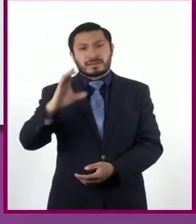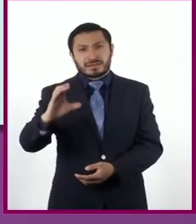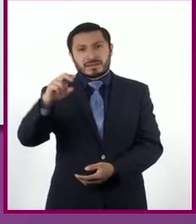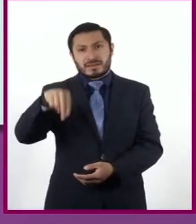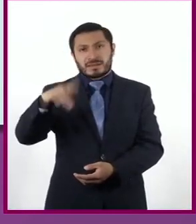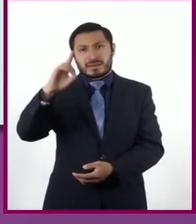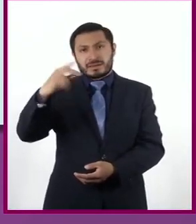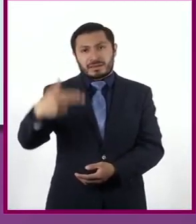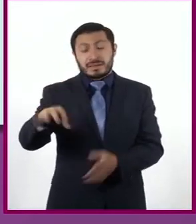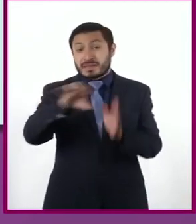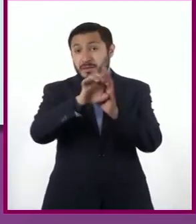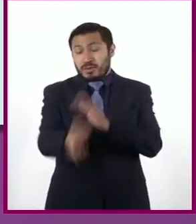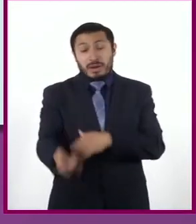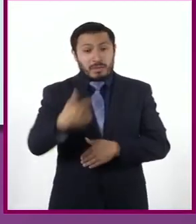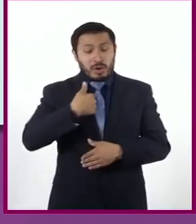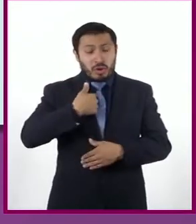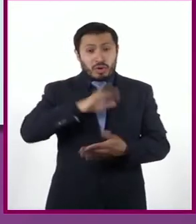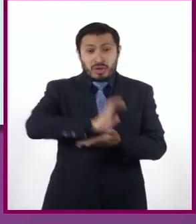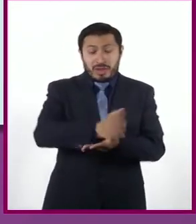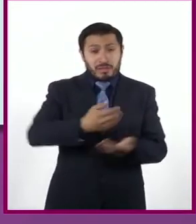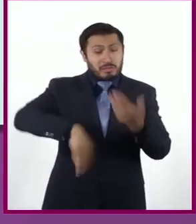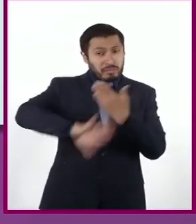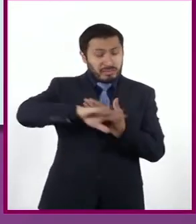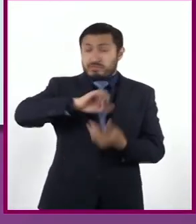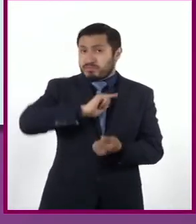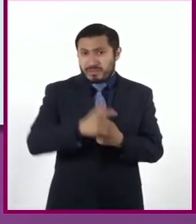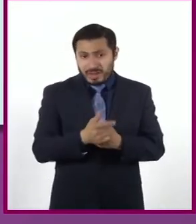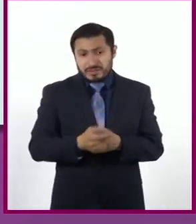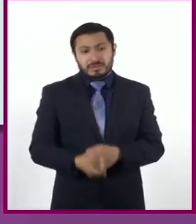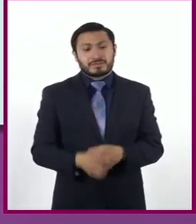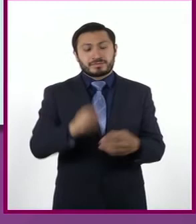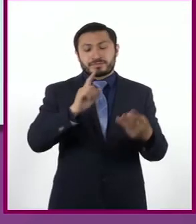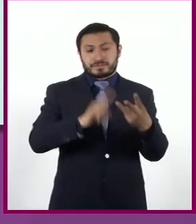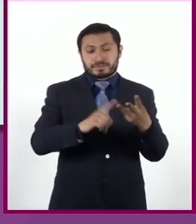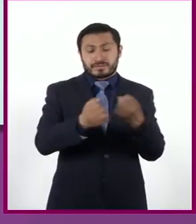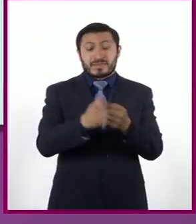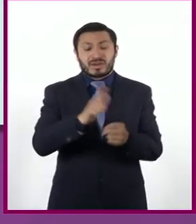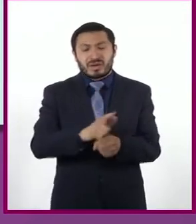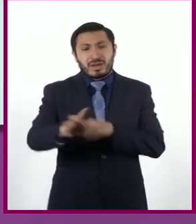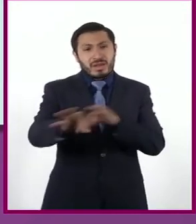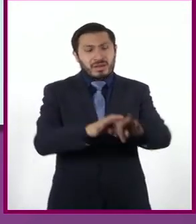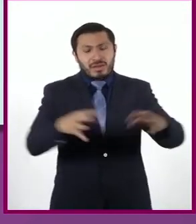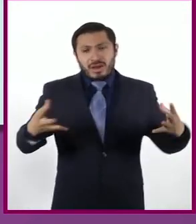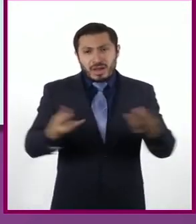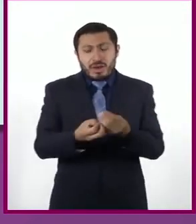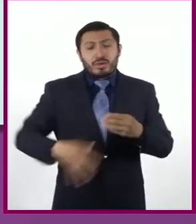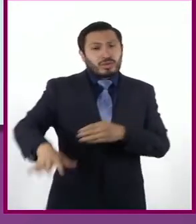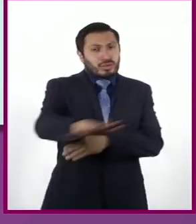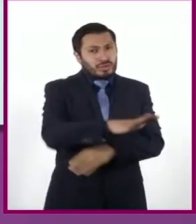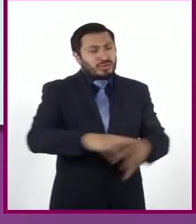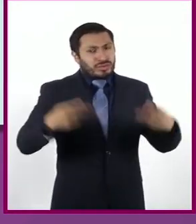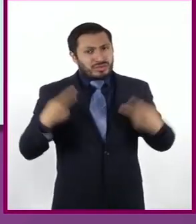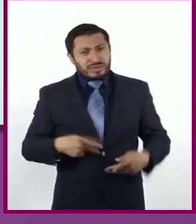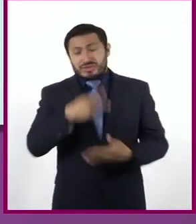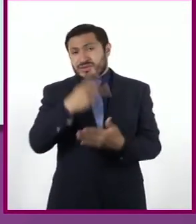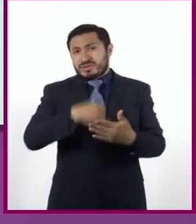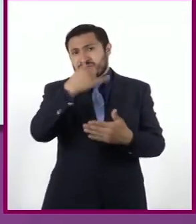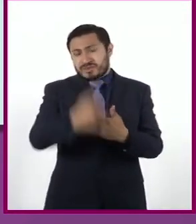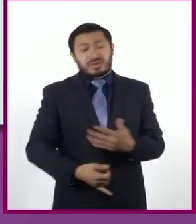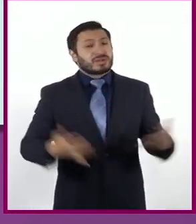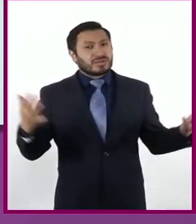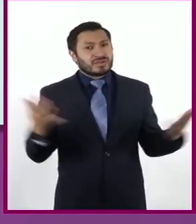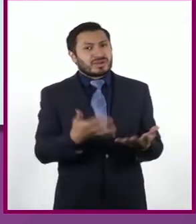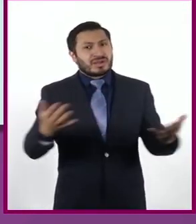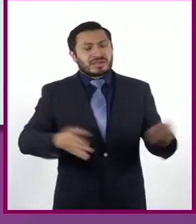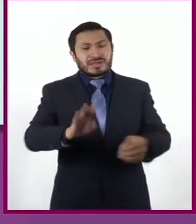dignidad. La dimensión social implica trabajar de manera colaborativa con los otros para generar proyectos que